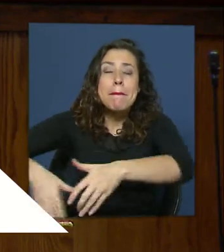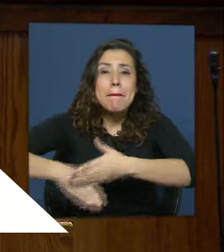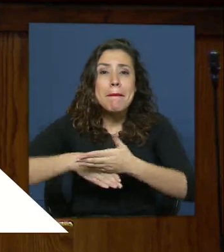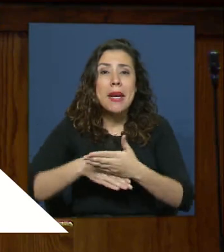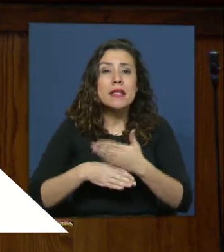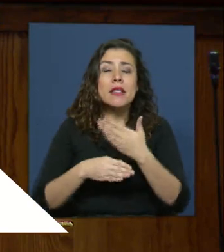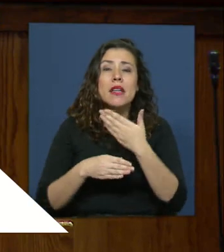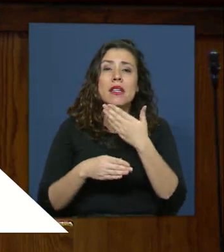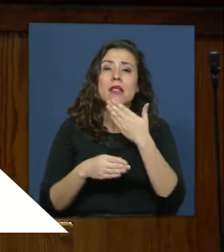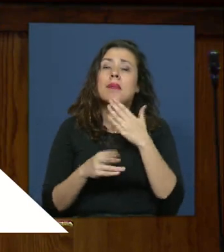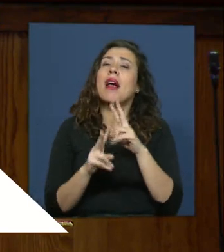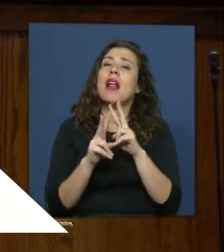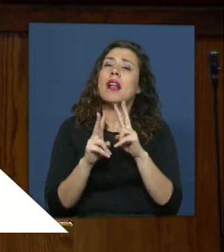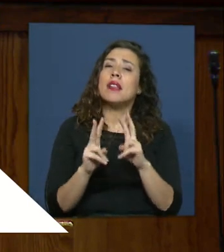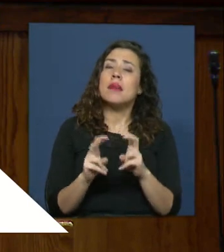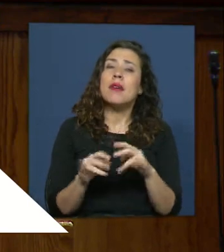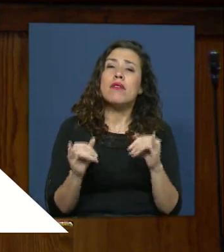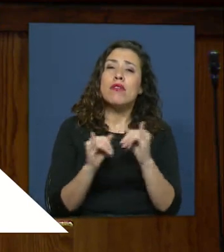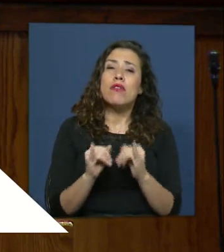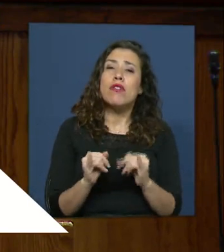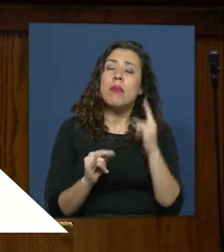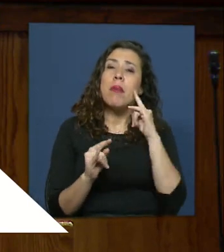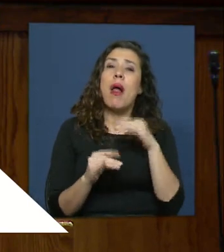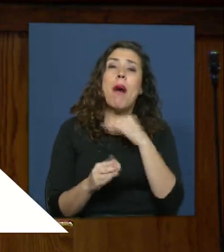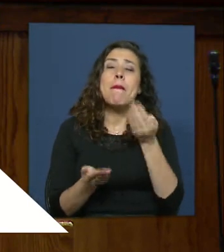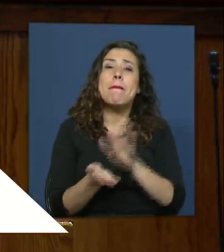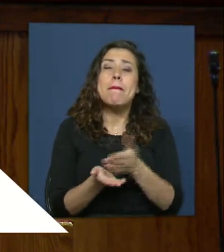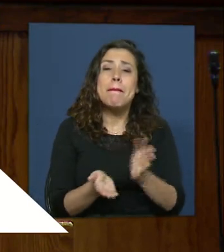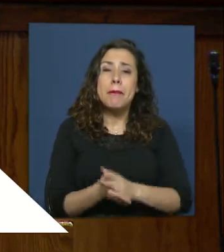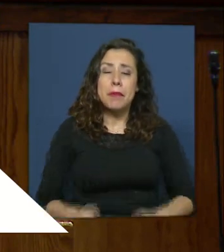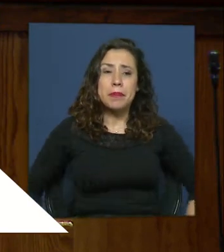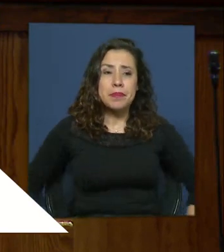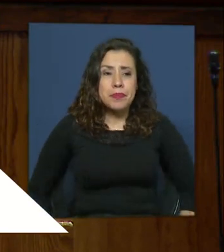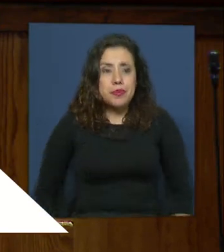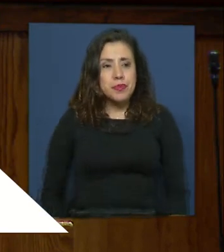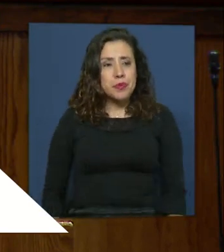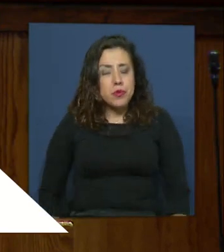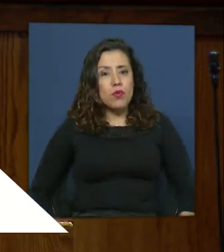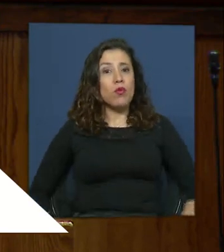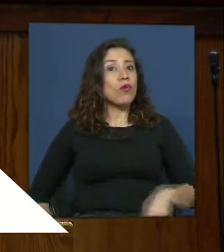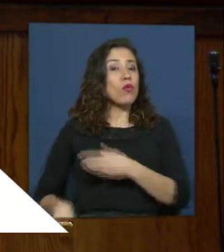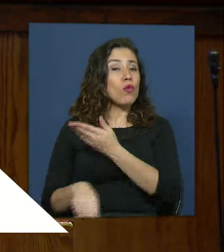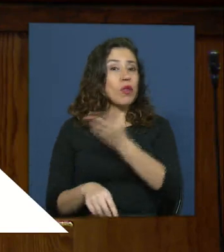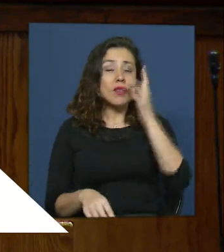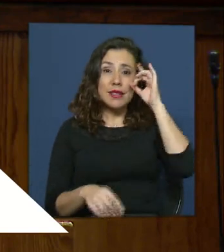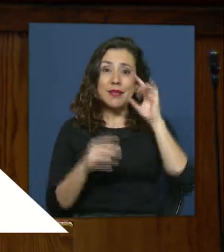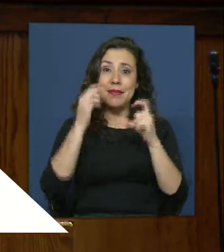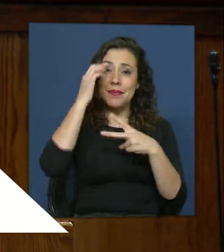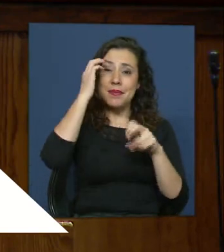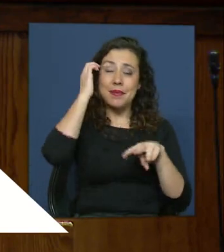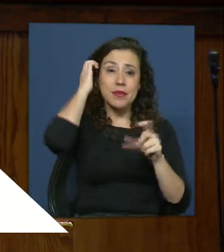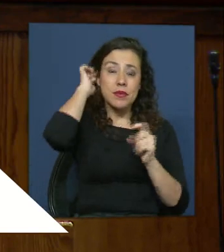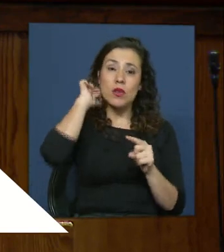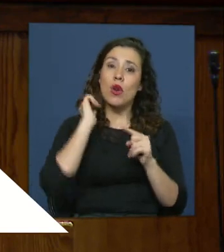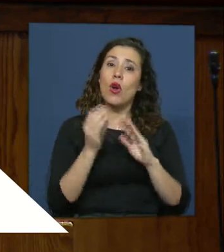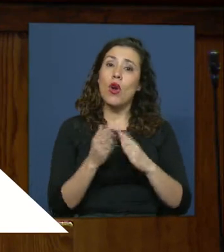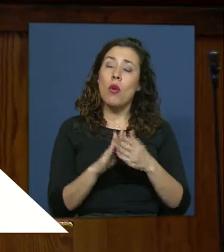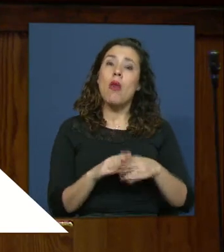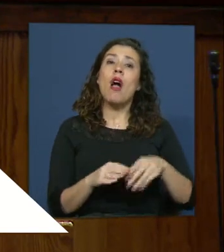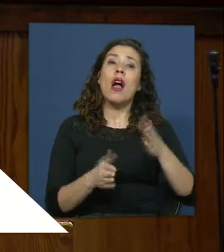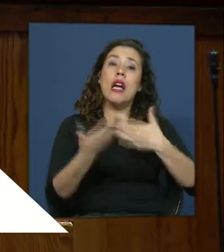el arte rupestre y sus técnicas mortuarias. Porque, como ustedes saben, los changos fueron un pueblo